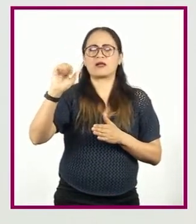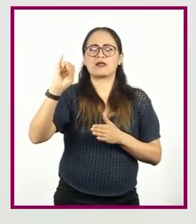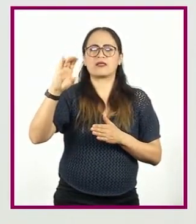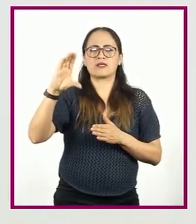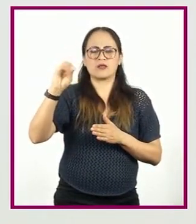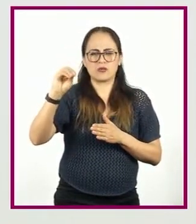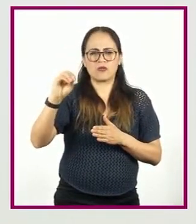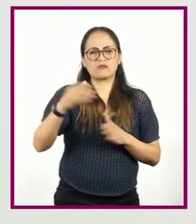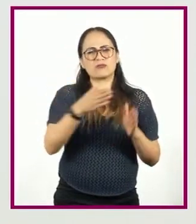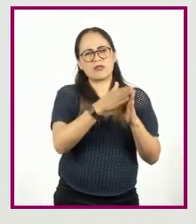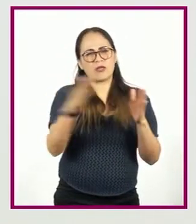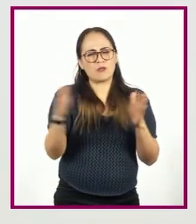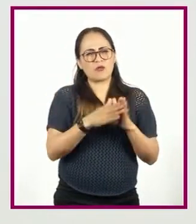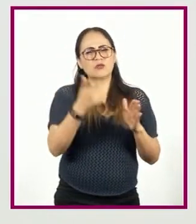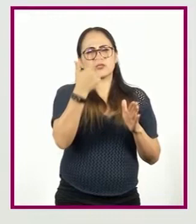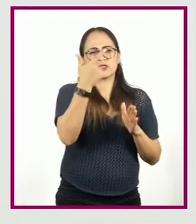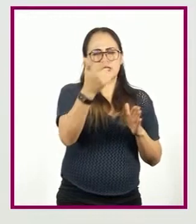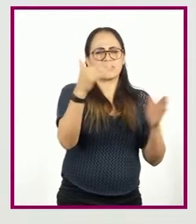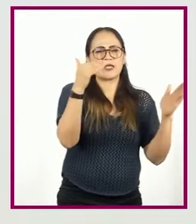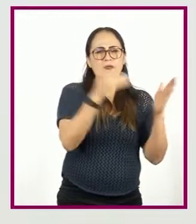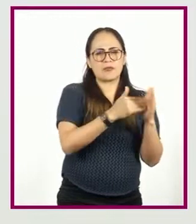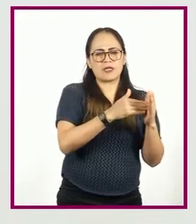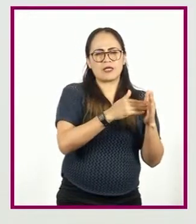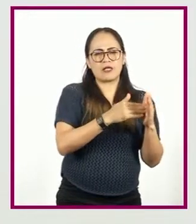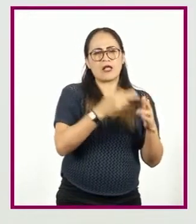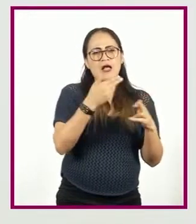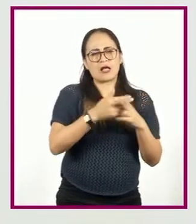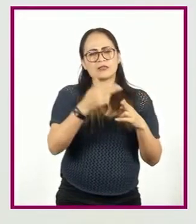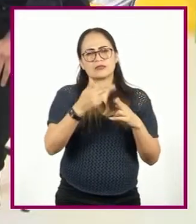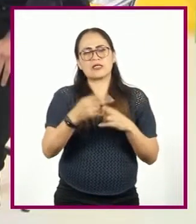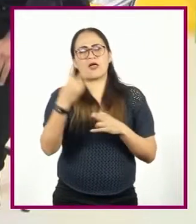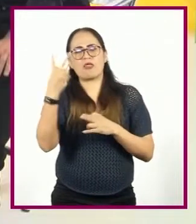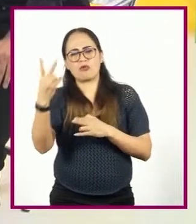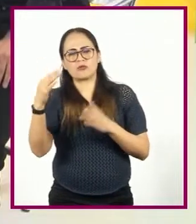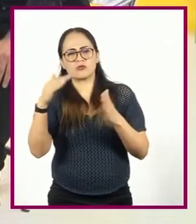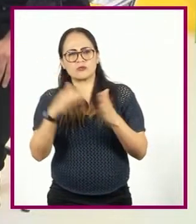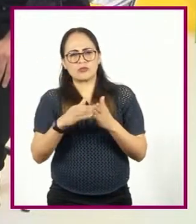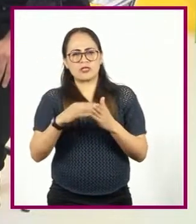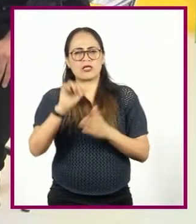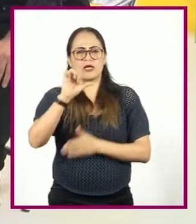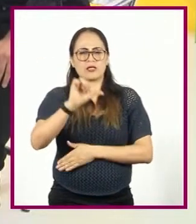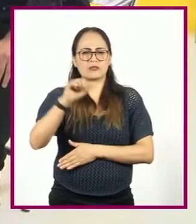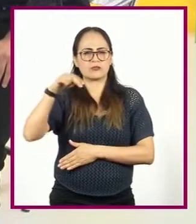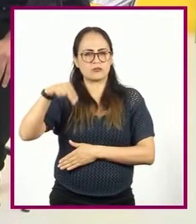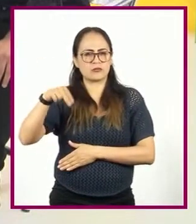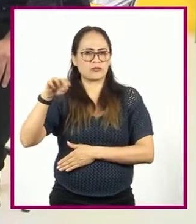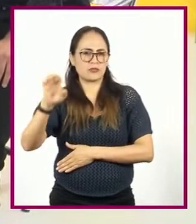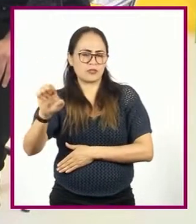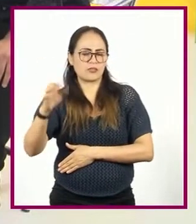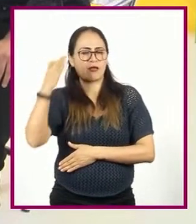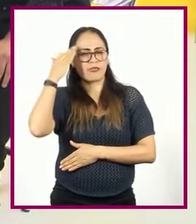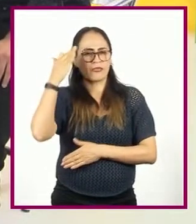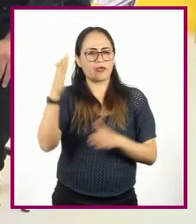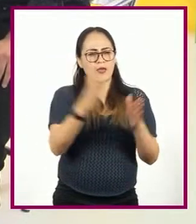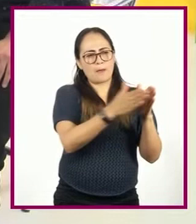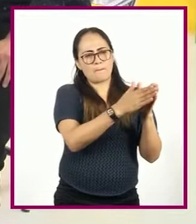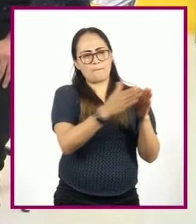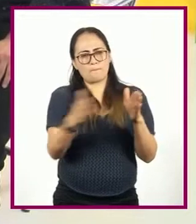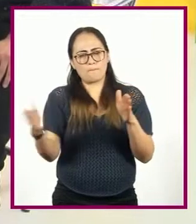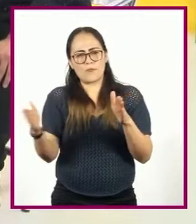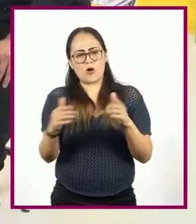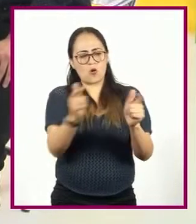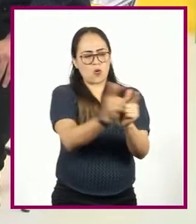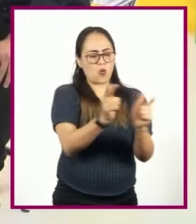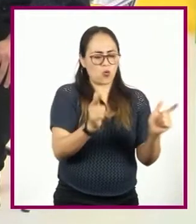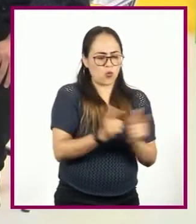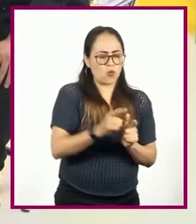año 7000 al 2000 antes de nuestra era. Durante este periodo, la cacería en